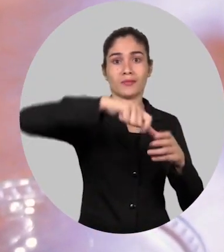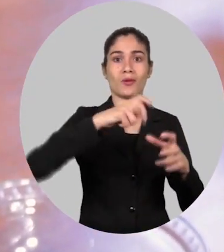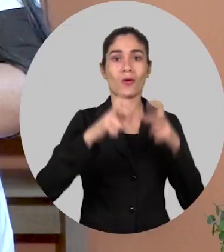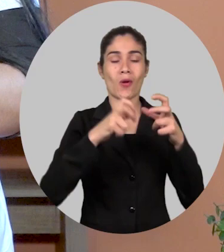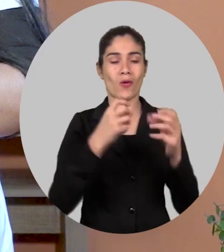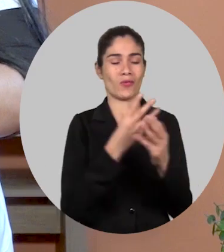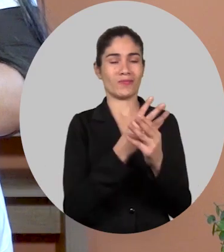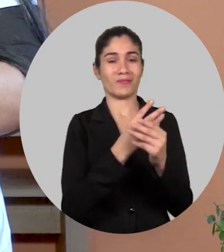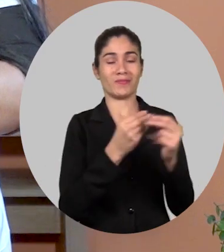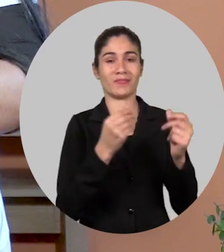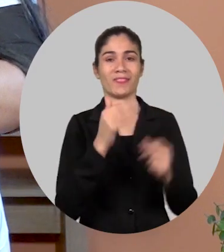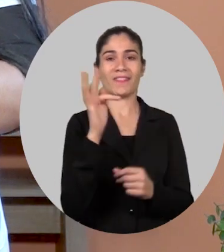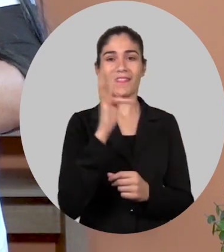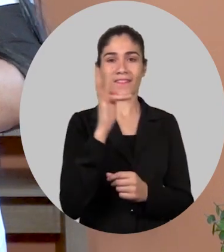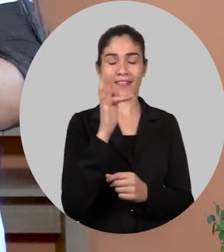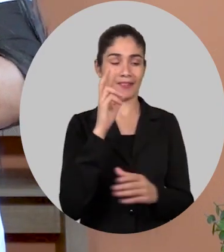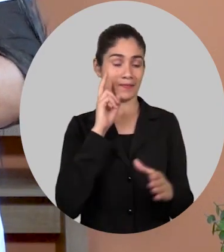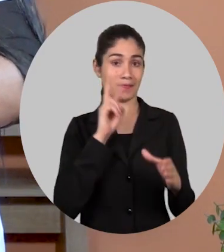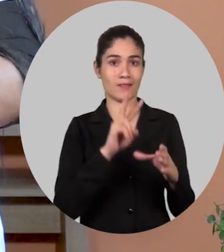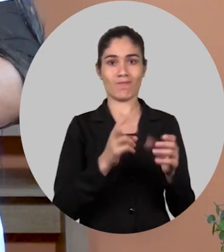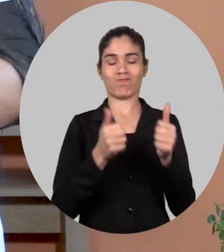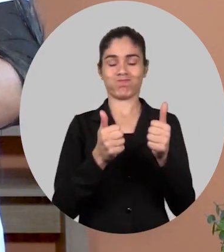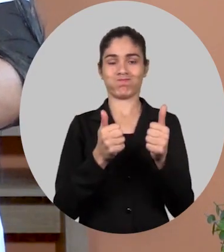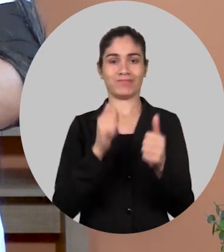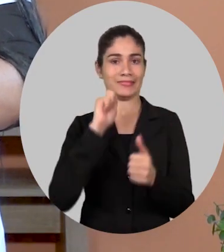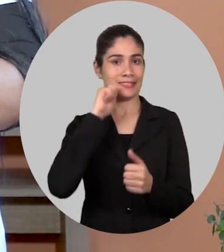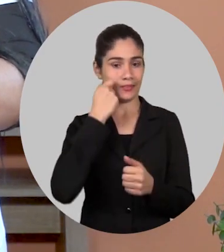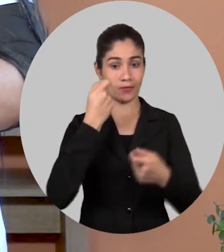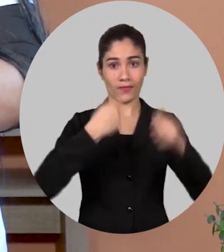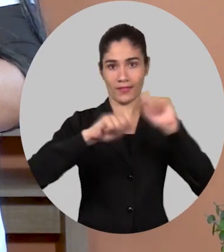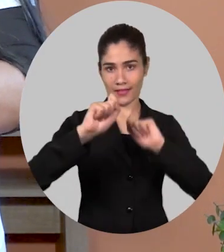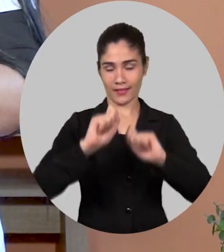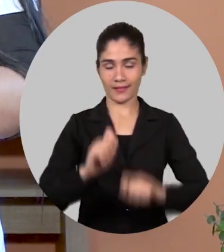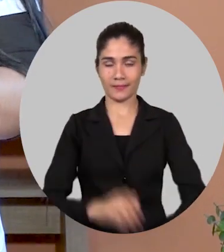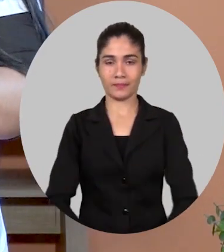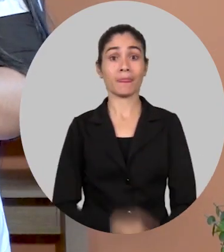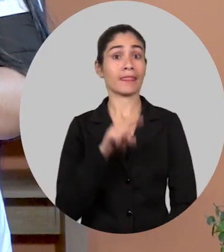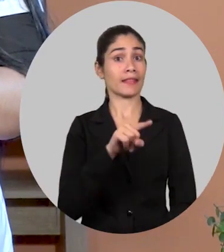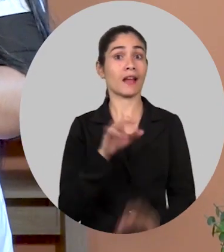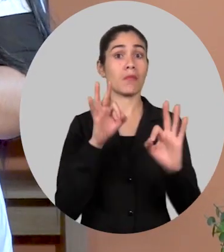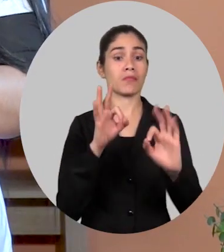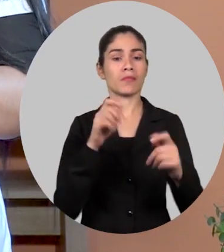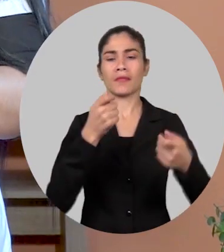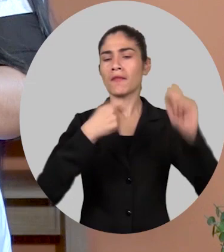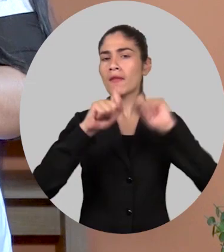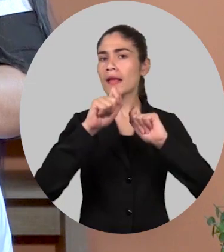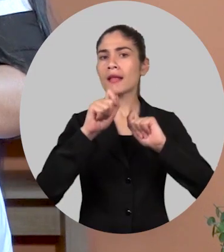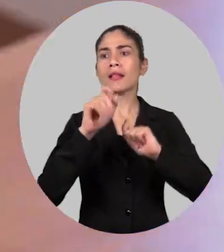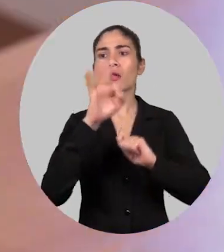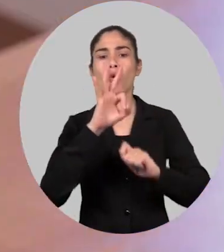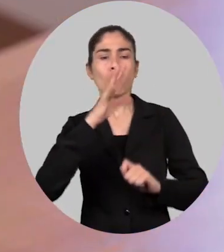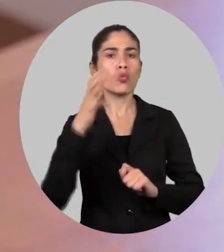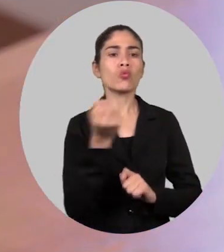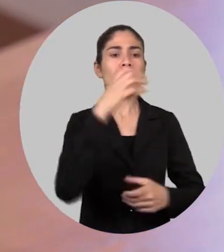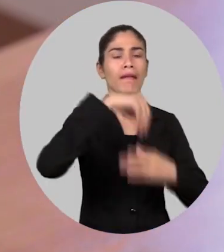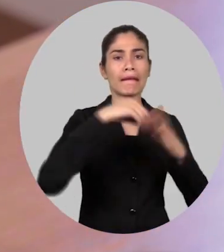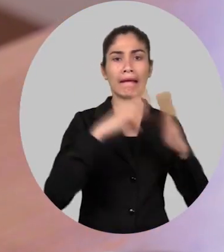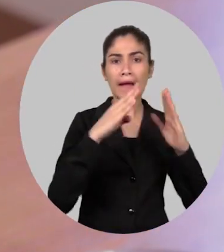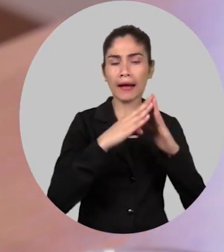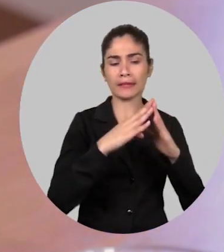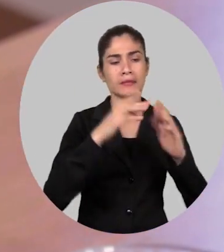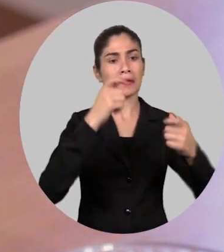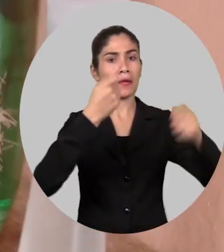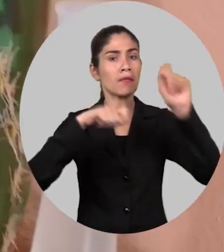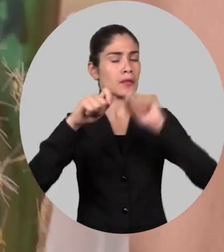color. Y ya está listo para usar, envasar y vender.